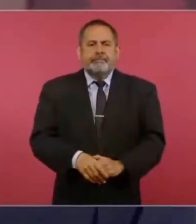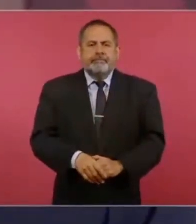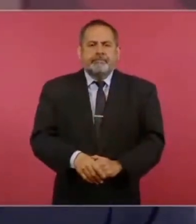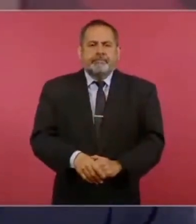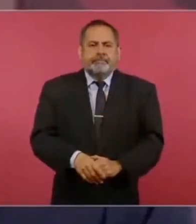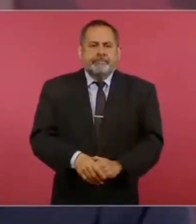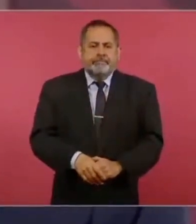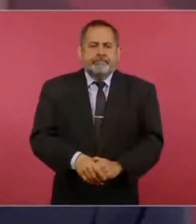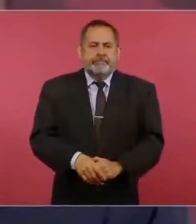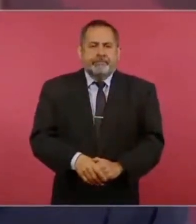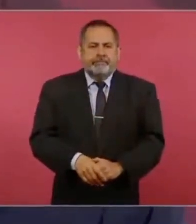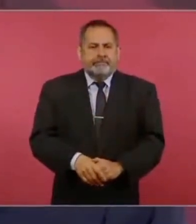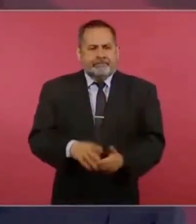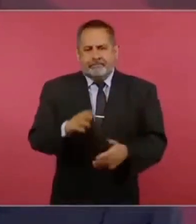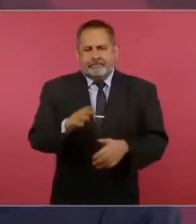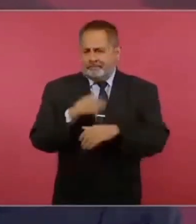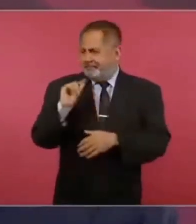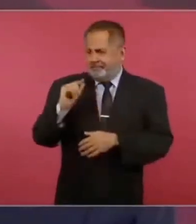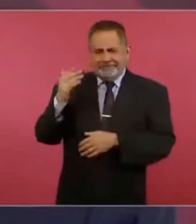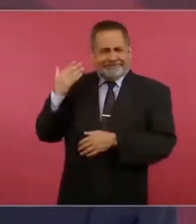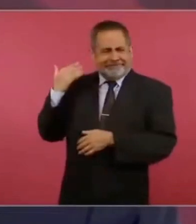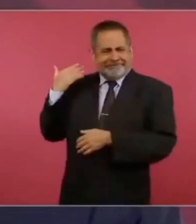Porque hasta hace poco,